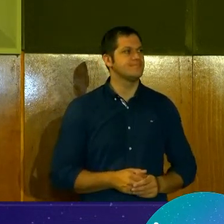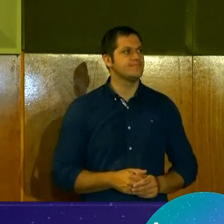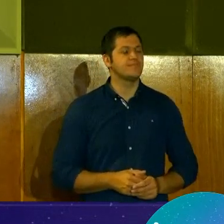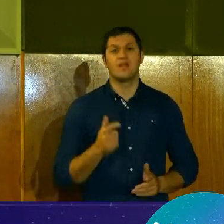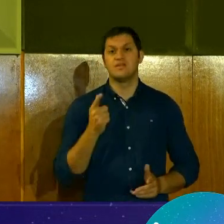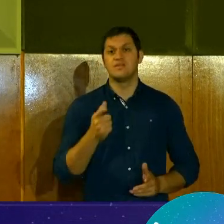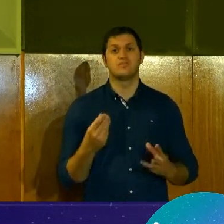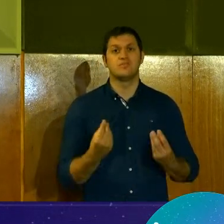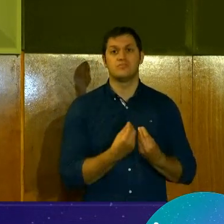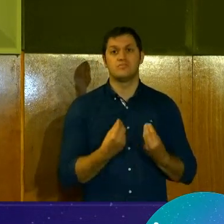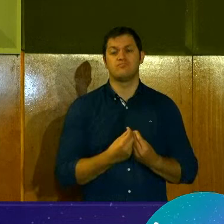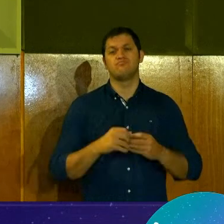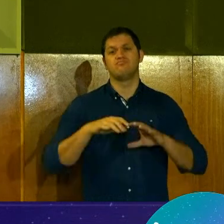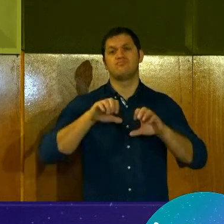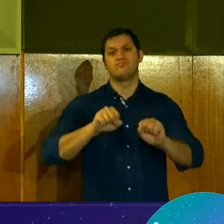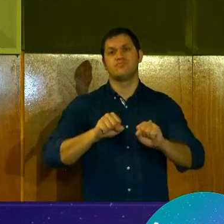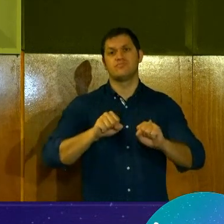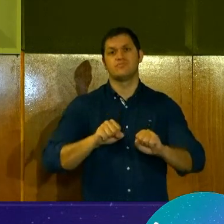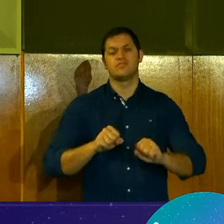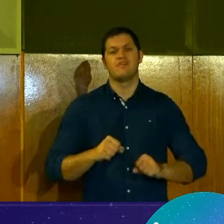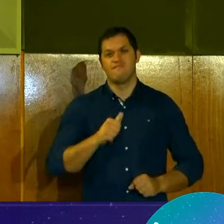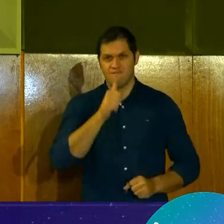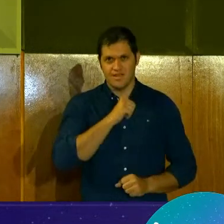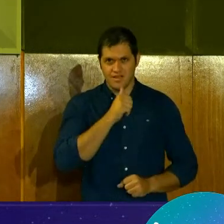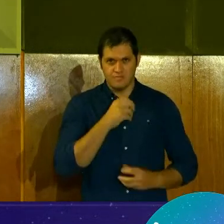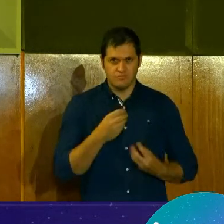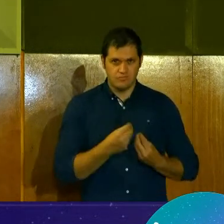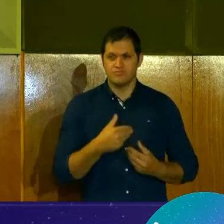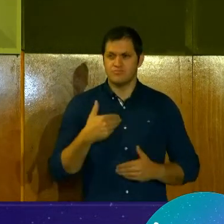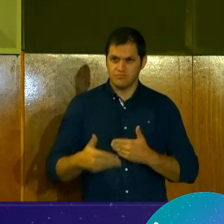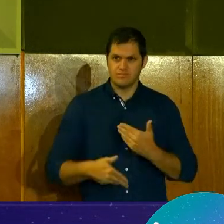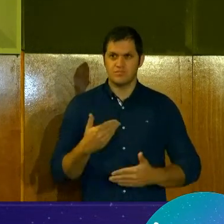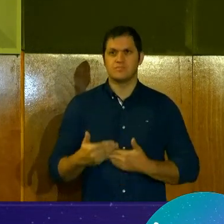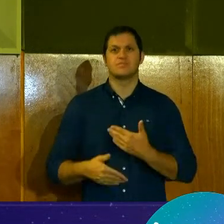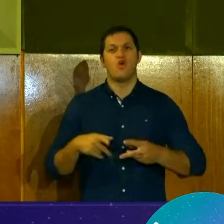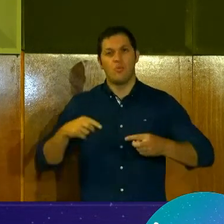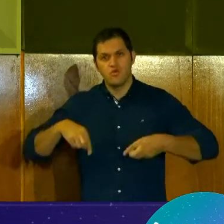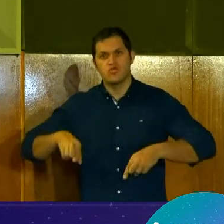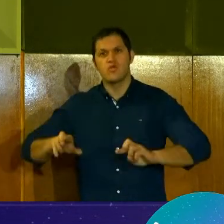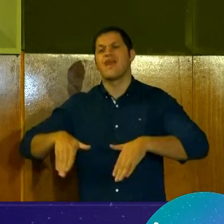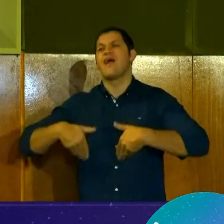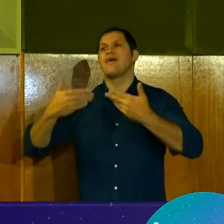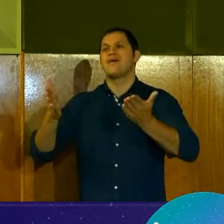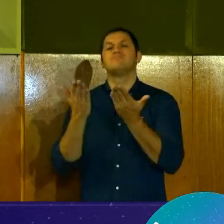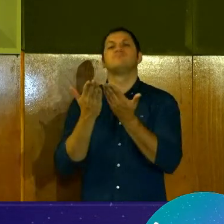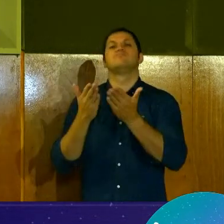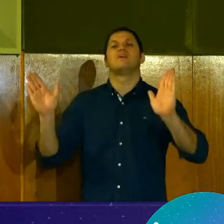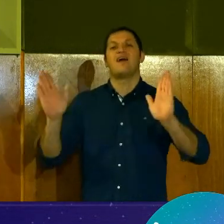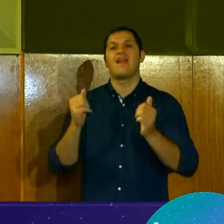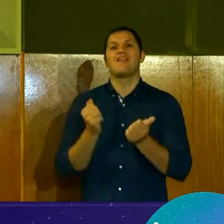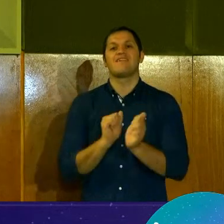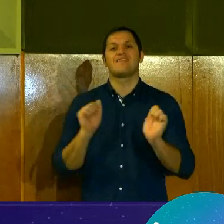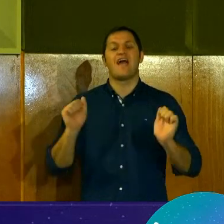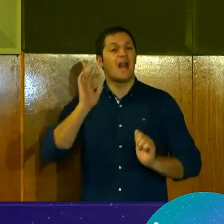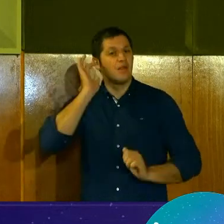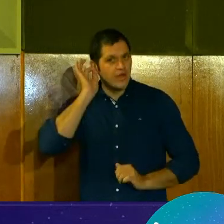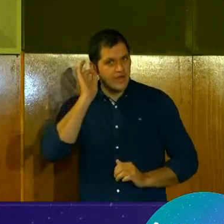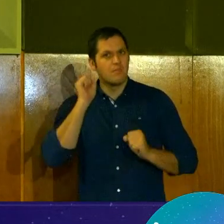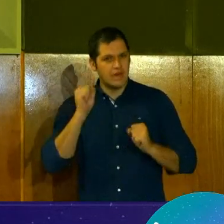la época de tea no a las mujeres podían estudiar después llegamos a la edad media y es donde todo eso se corta y yo creo que eso ha